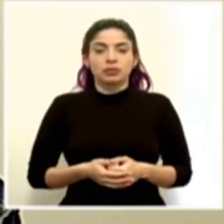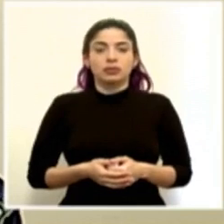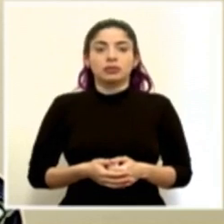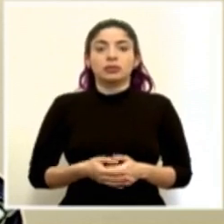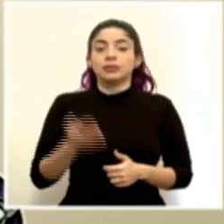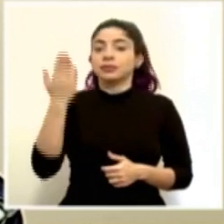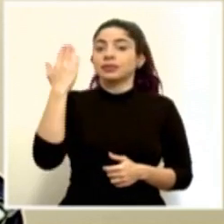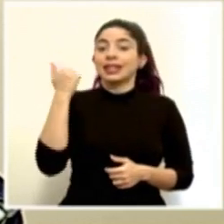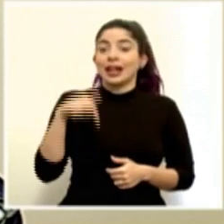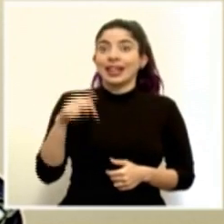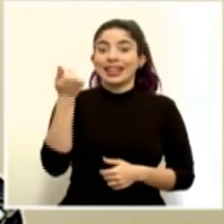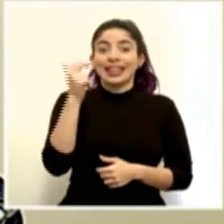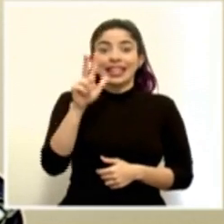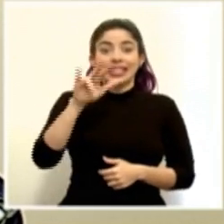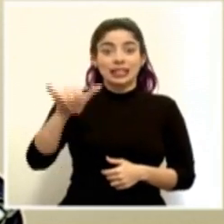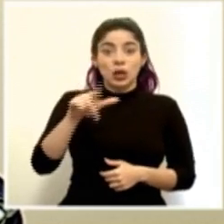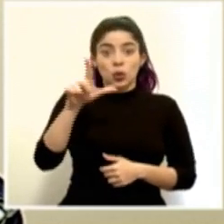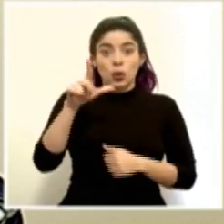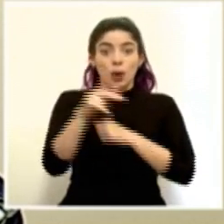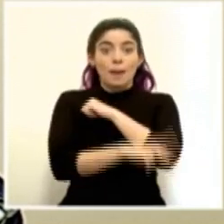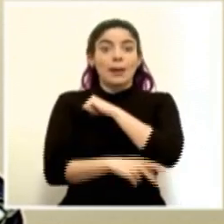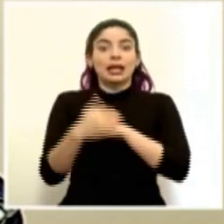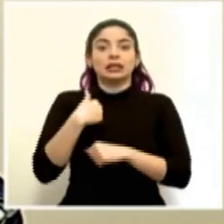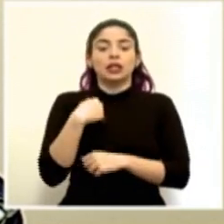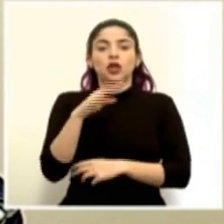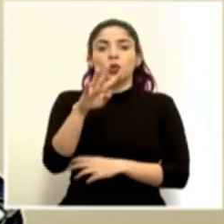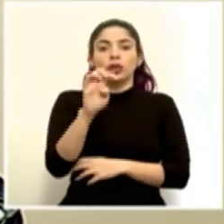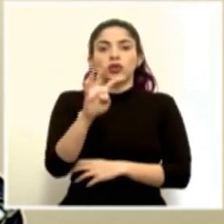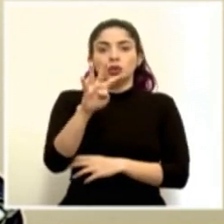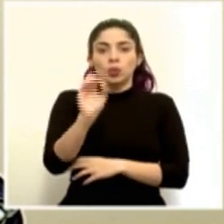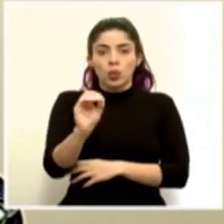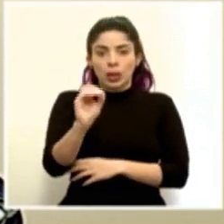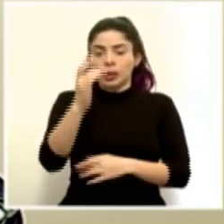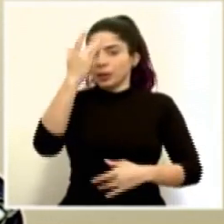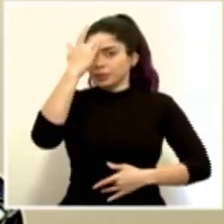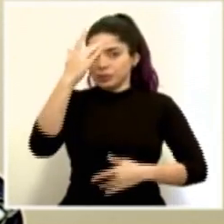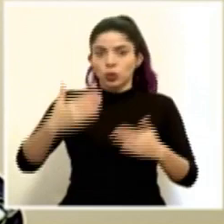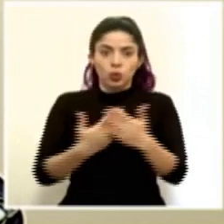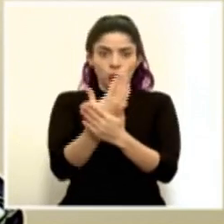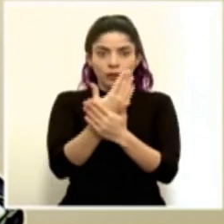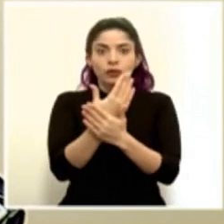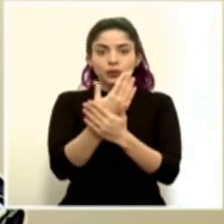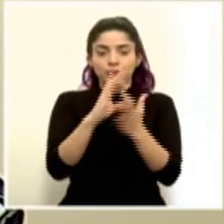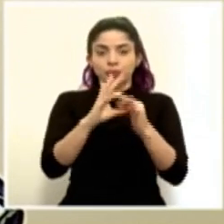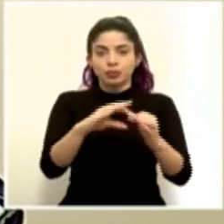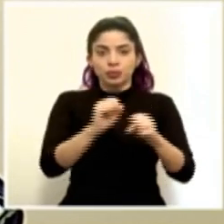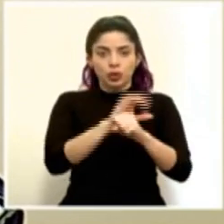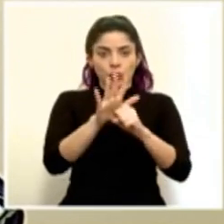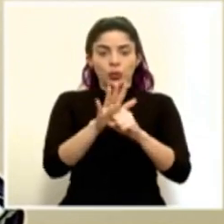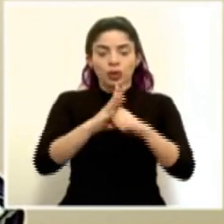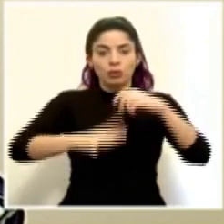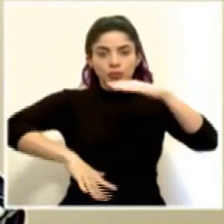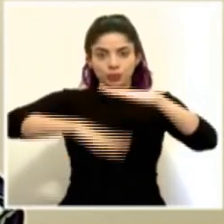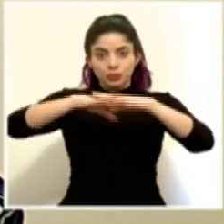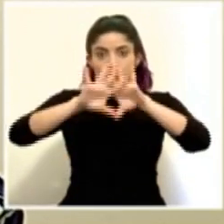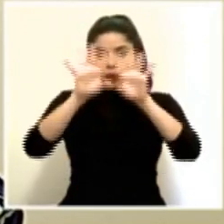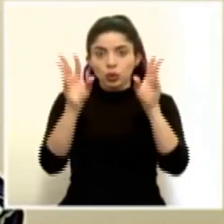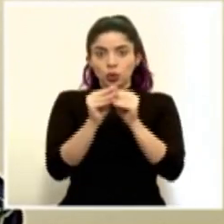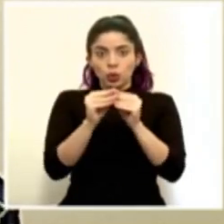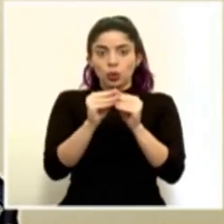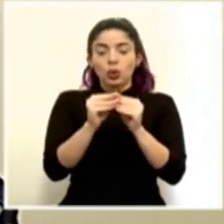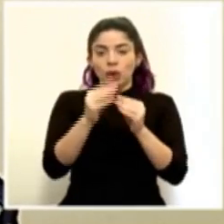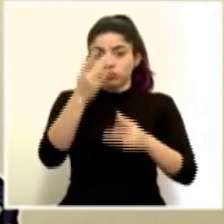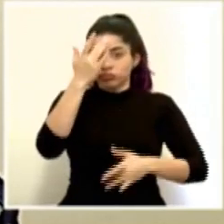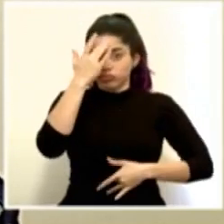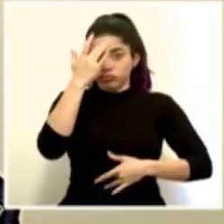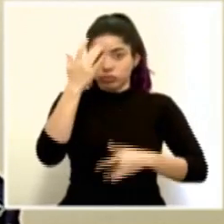Al ser 13 de julio, el país registra 440 casos nuevos de COVID-19. Llegamos a un total de